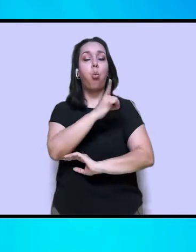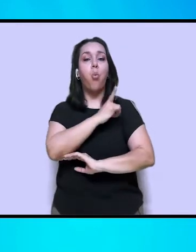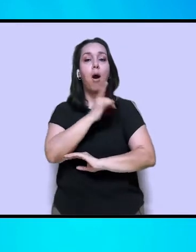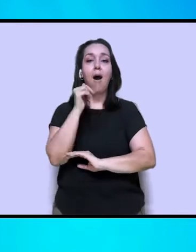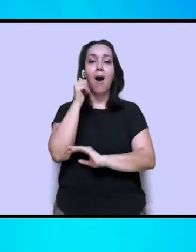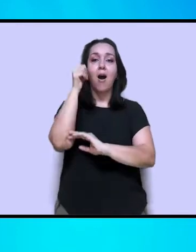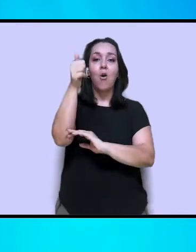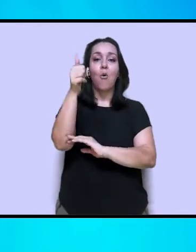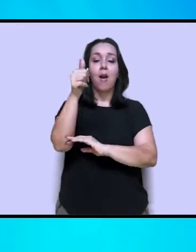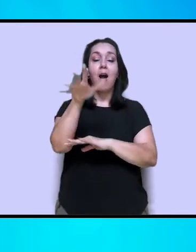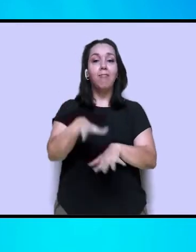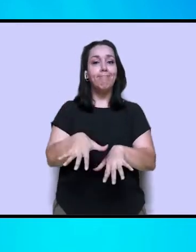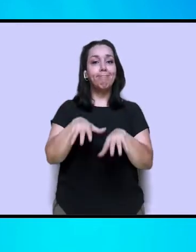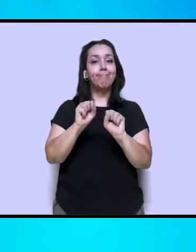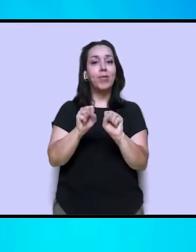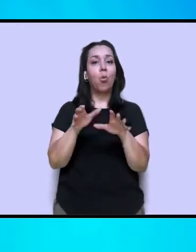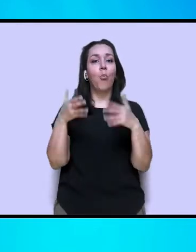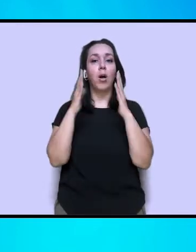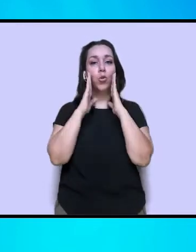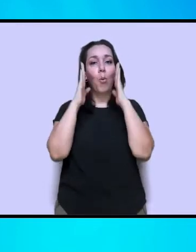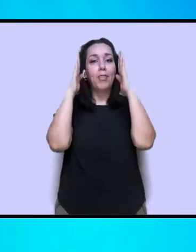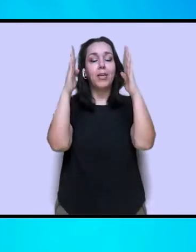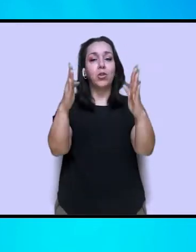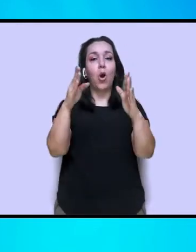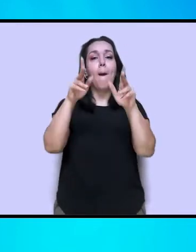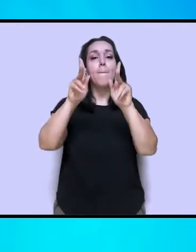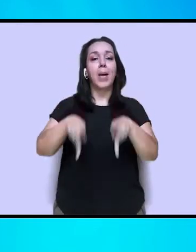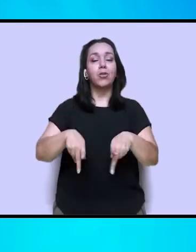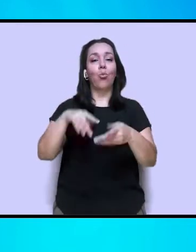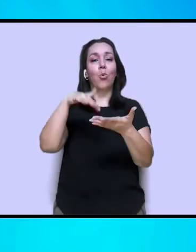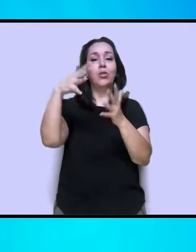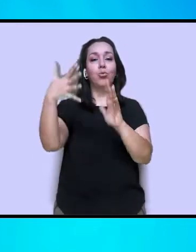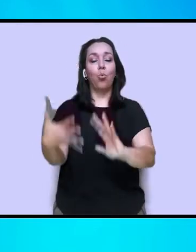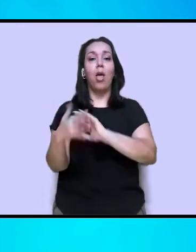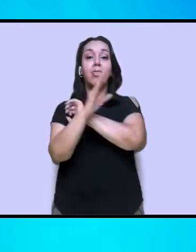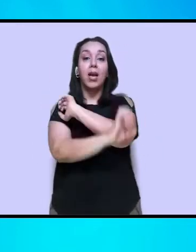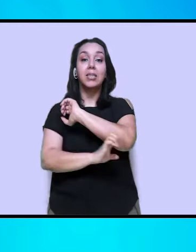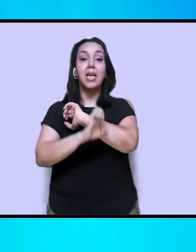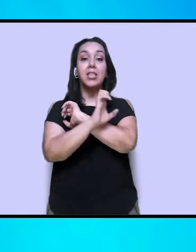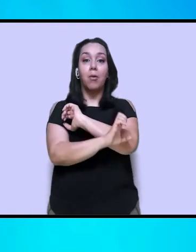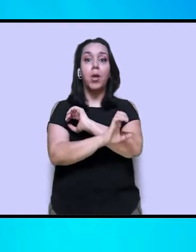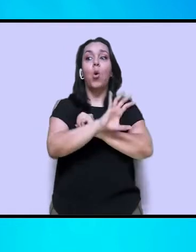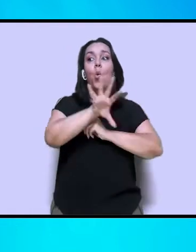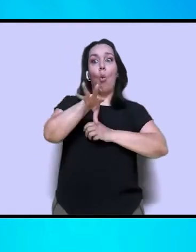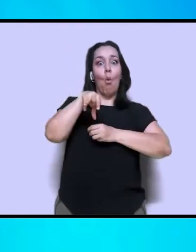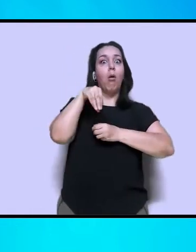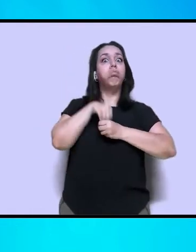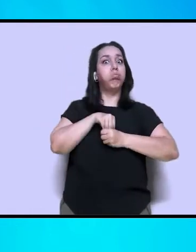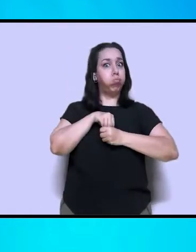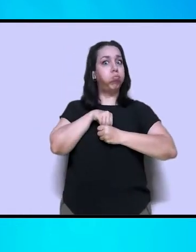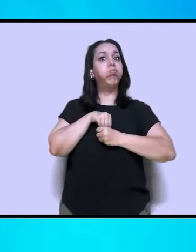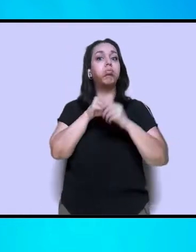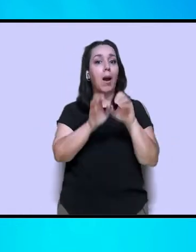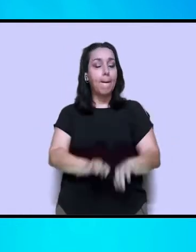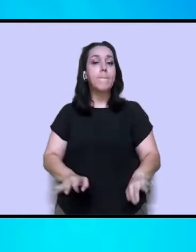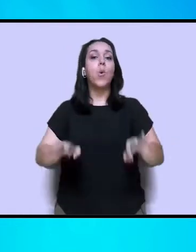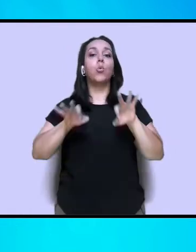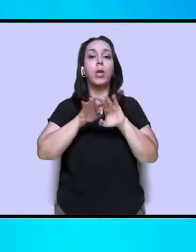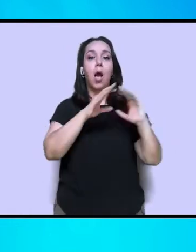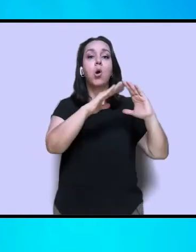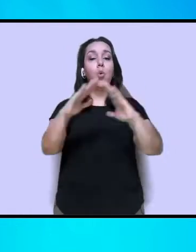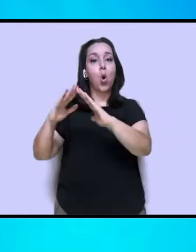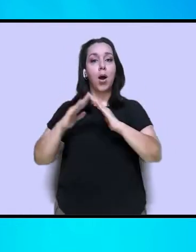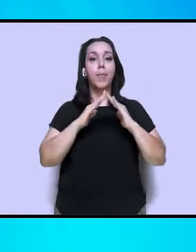hoy retomaremos la atención a las personas estudiantes extranjeras que son parte importante de nuestra